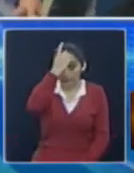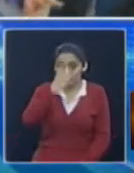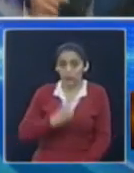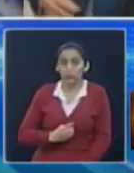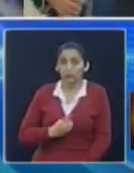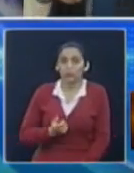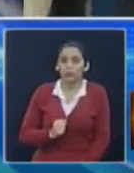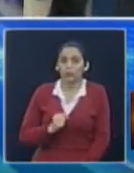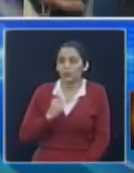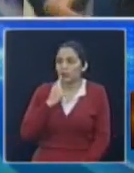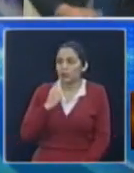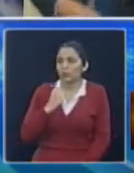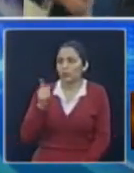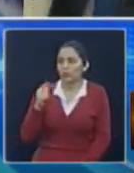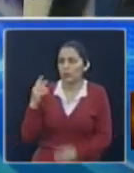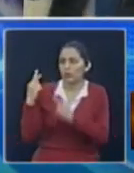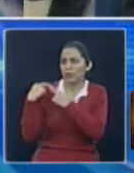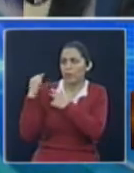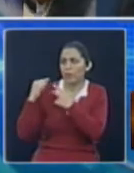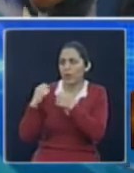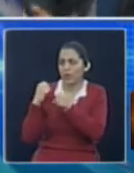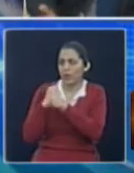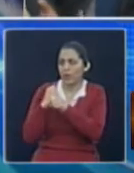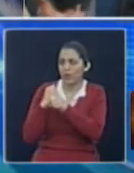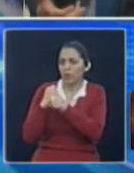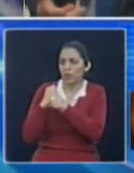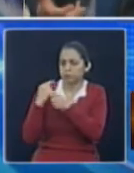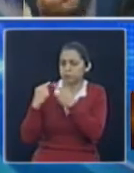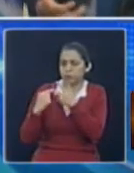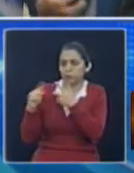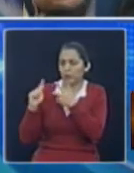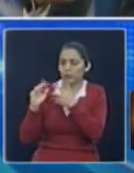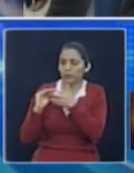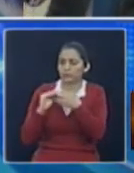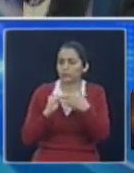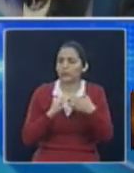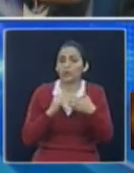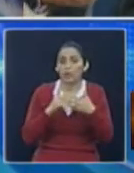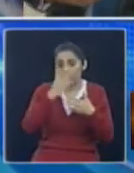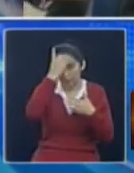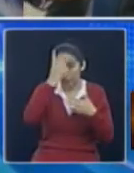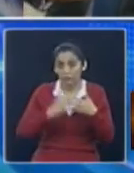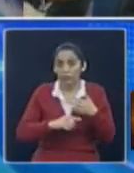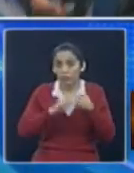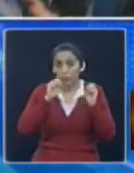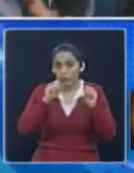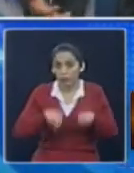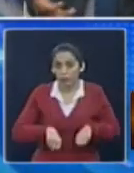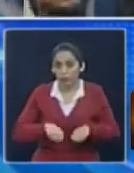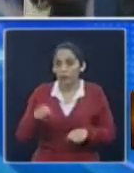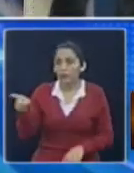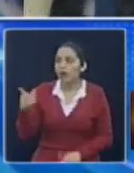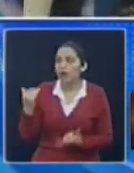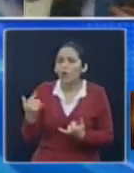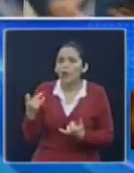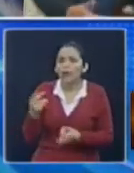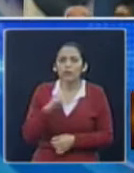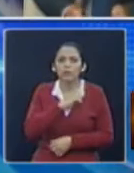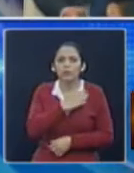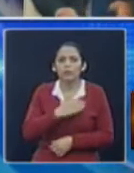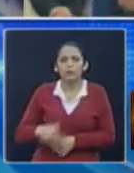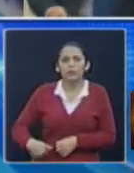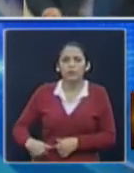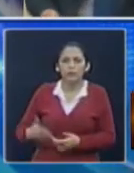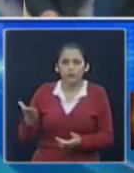o no? En este momento, un vicepresidente que no tiene funciones y que está ganando un sueldo, ¿cómo ve usted? Usted